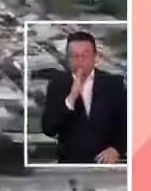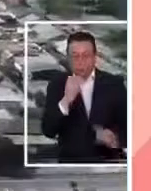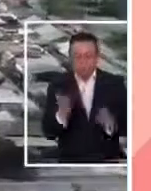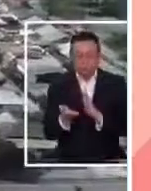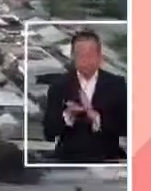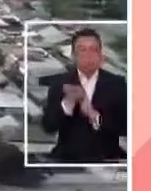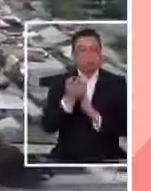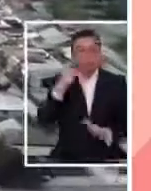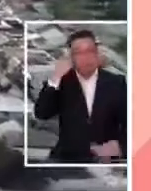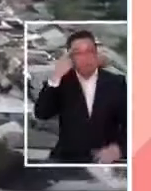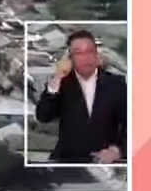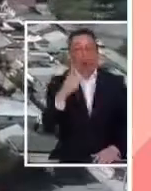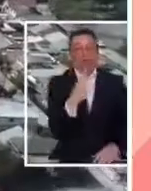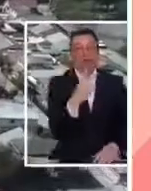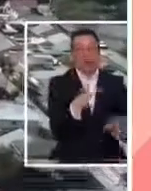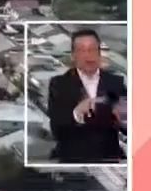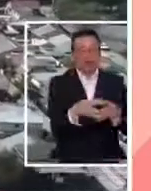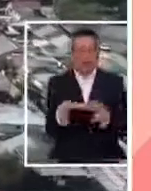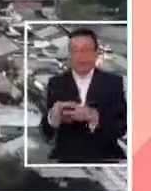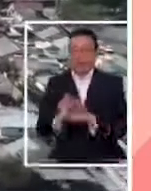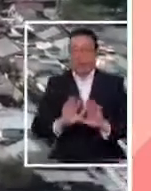el IFE anterior era que dependía